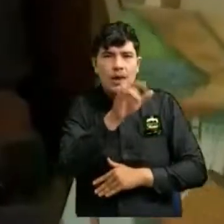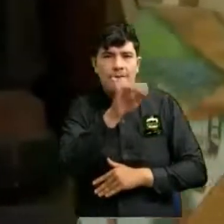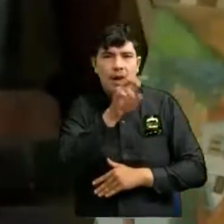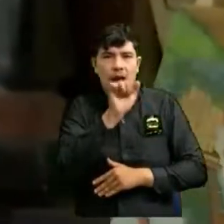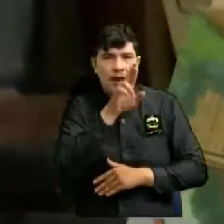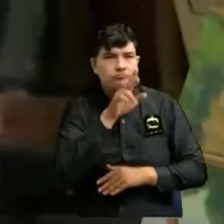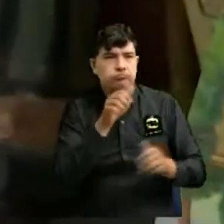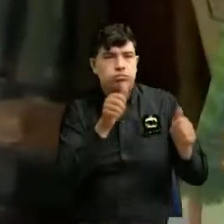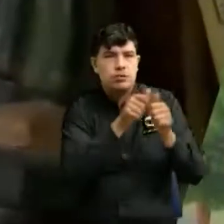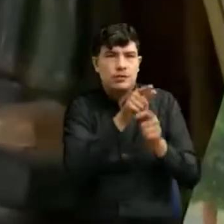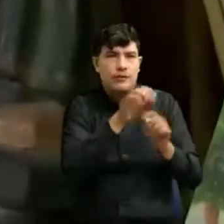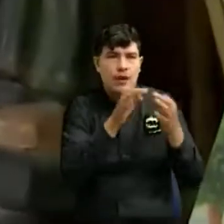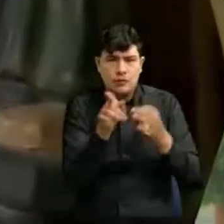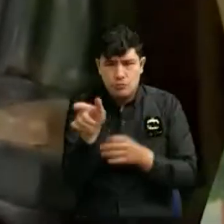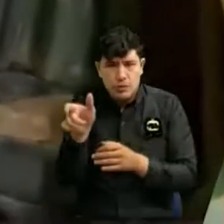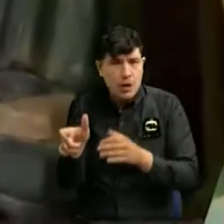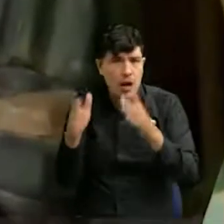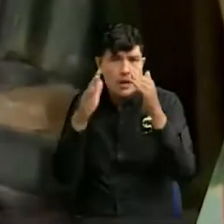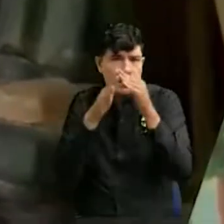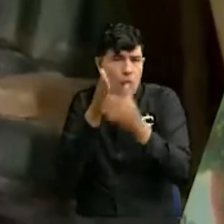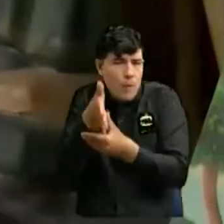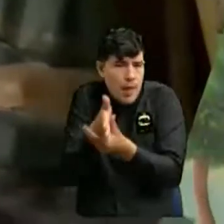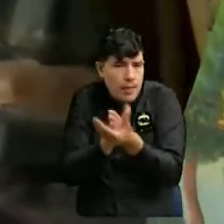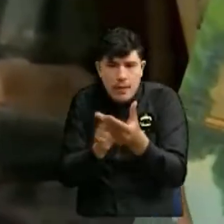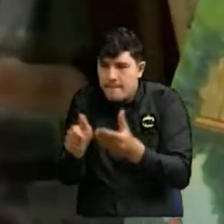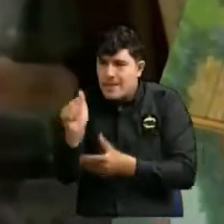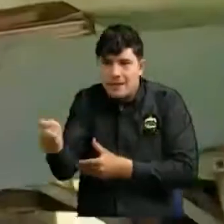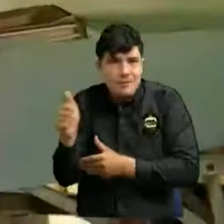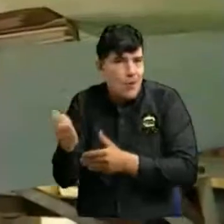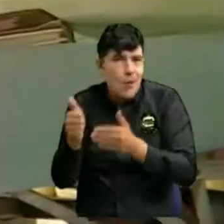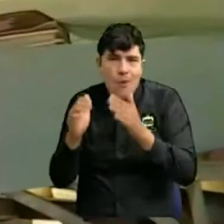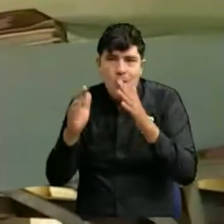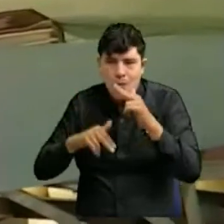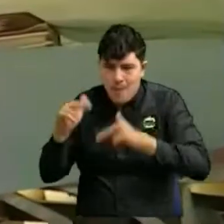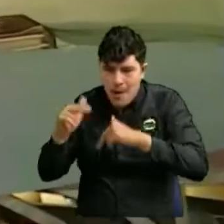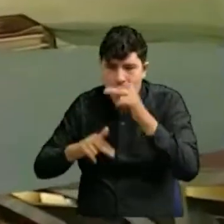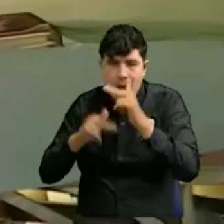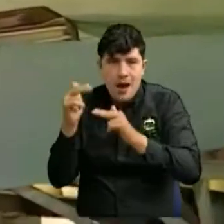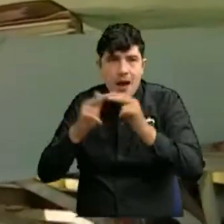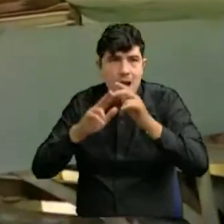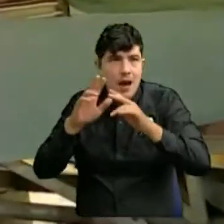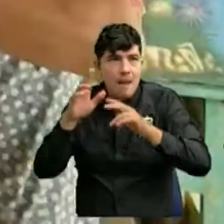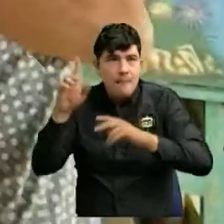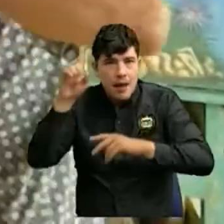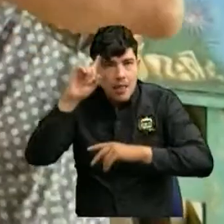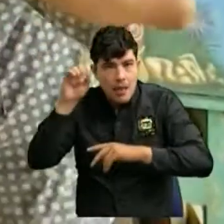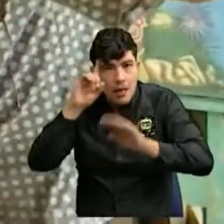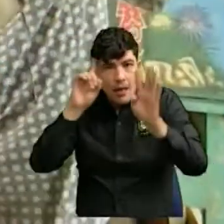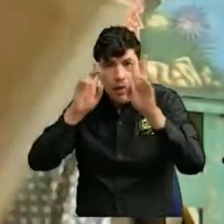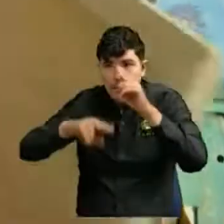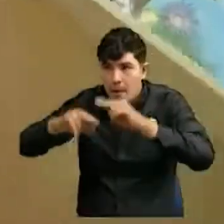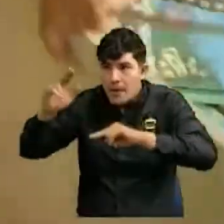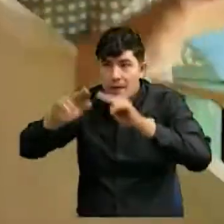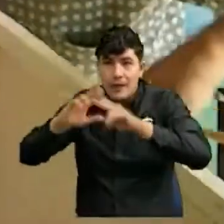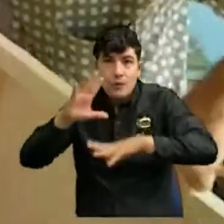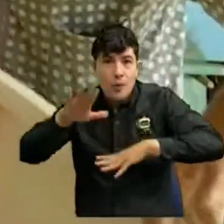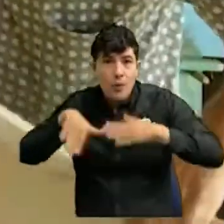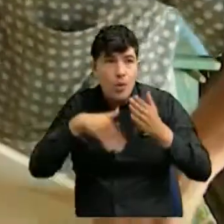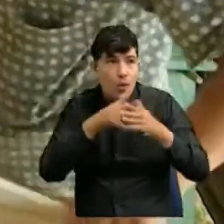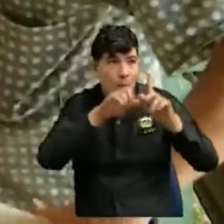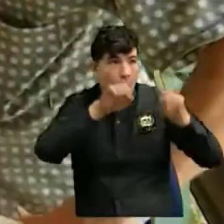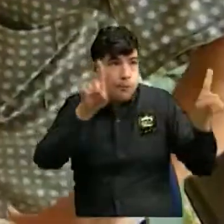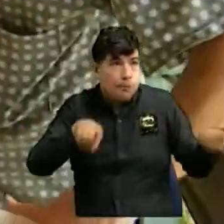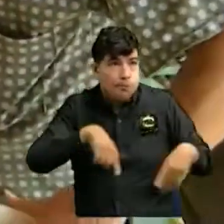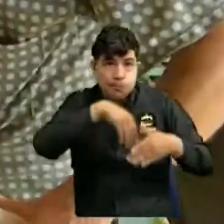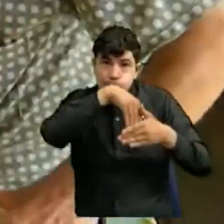Vive en una humilde casa construida por él mismo, hecha en bareque, y tiene todos sus cuadros guardados. Con